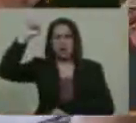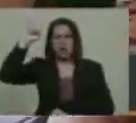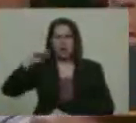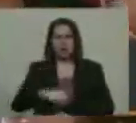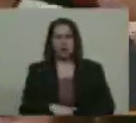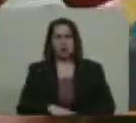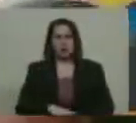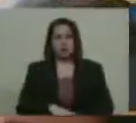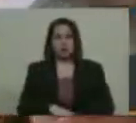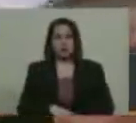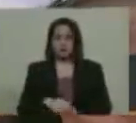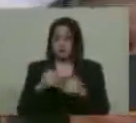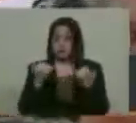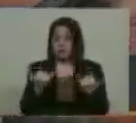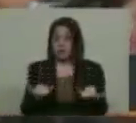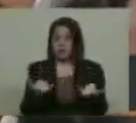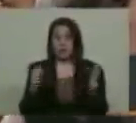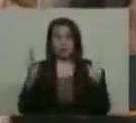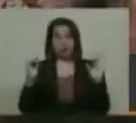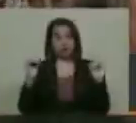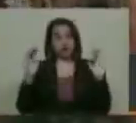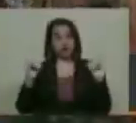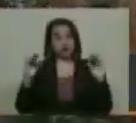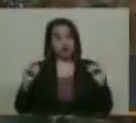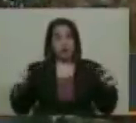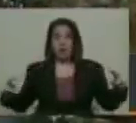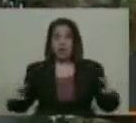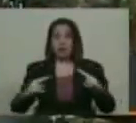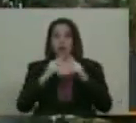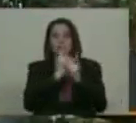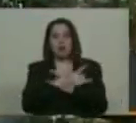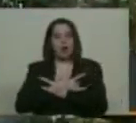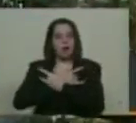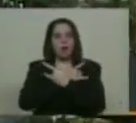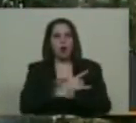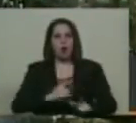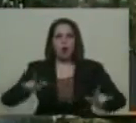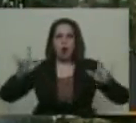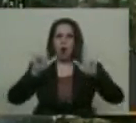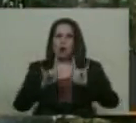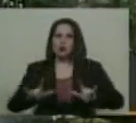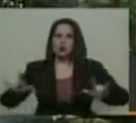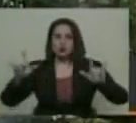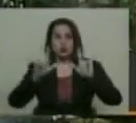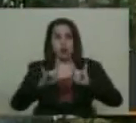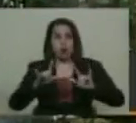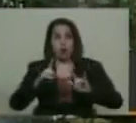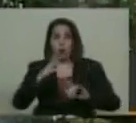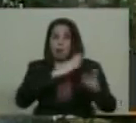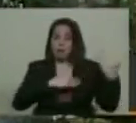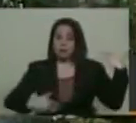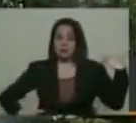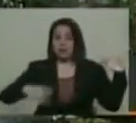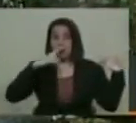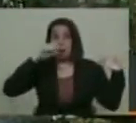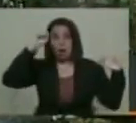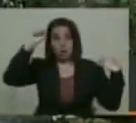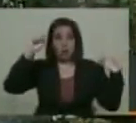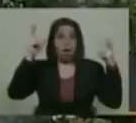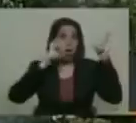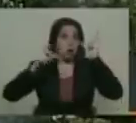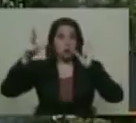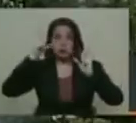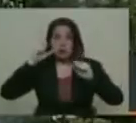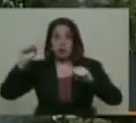Y ahora despedimos este encuentro amoroso con el presidente Nicolás Maduro Moros, escuchando la interpretación